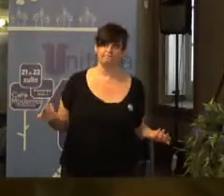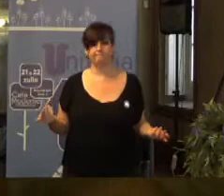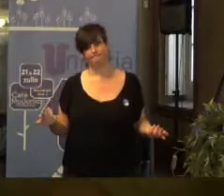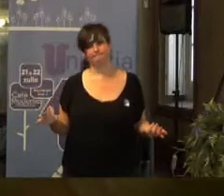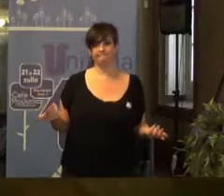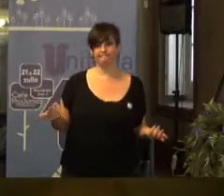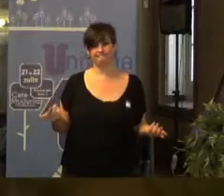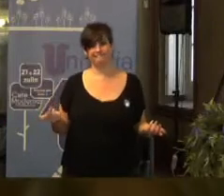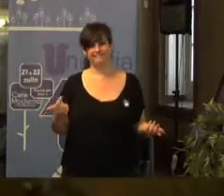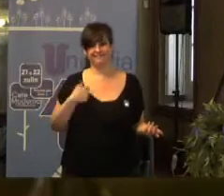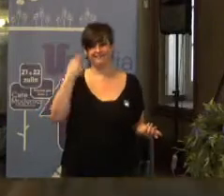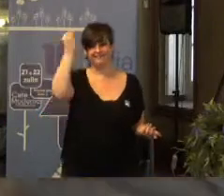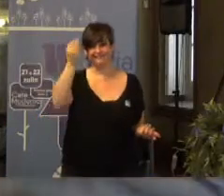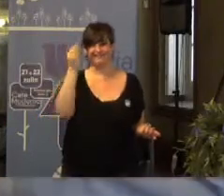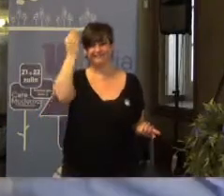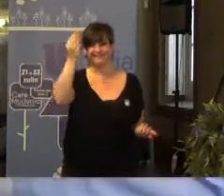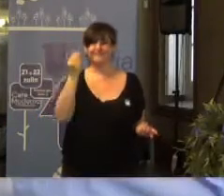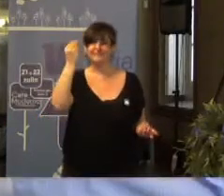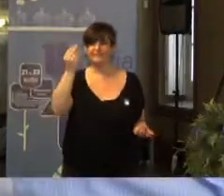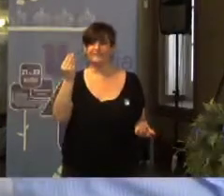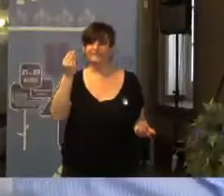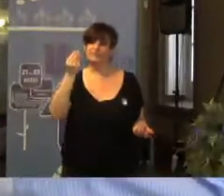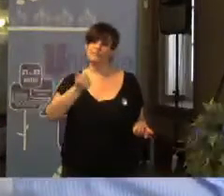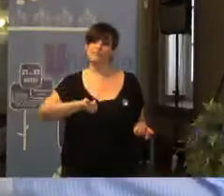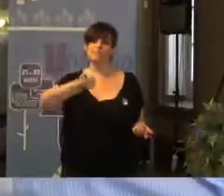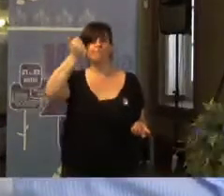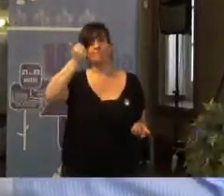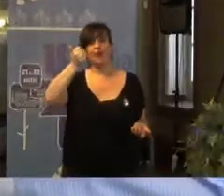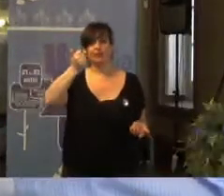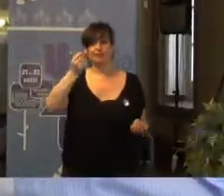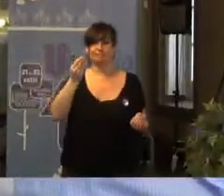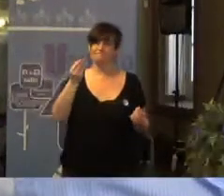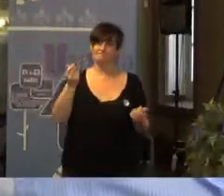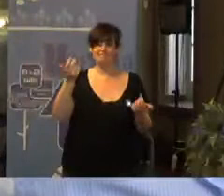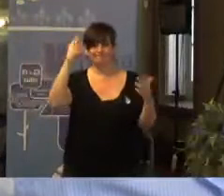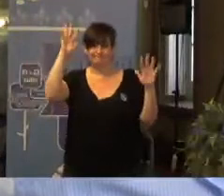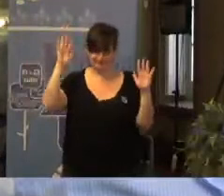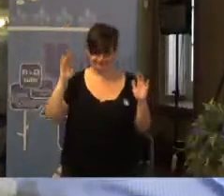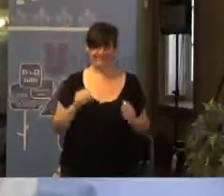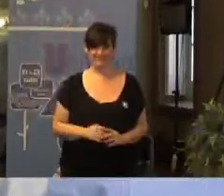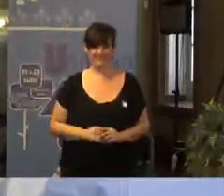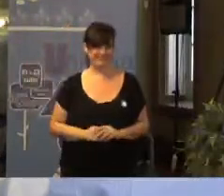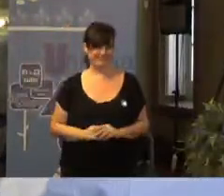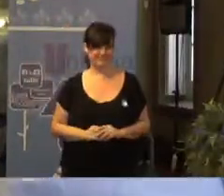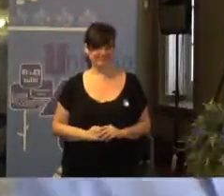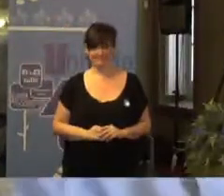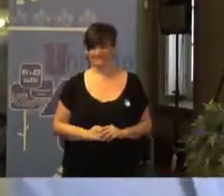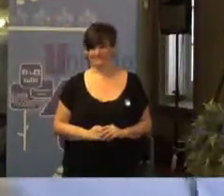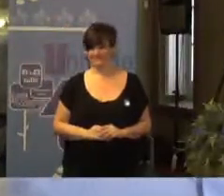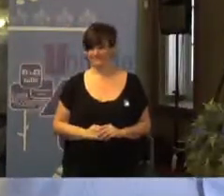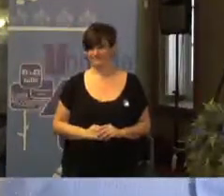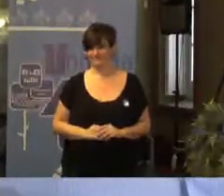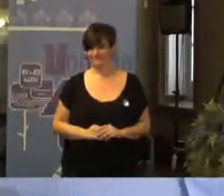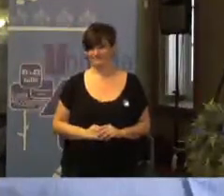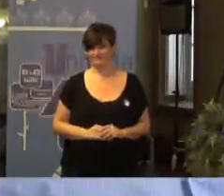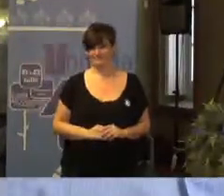vai vai máis ben por Mario Soporteiro. Hai un pouco menos,